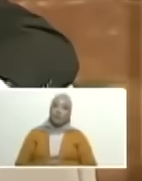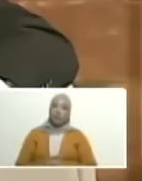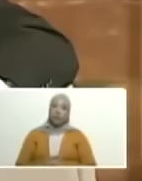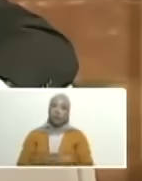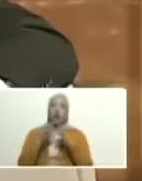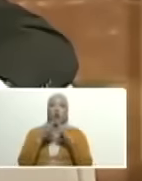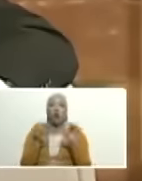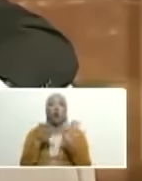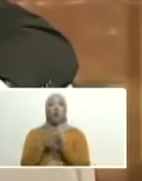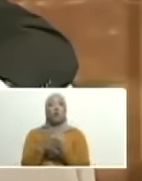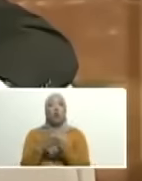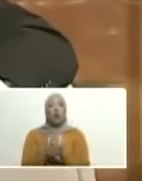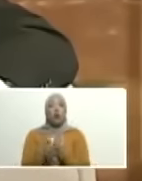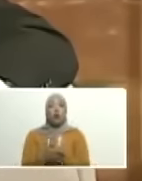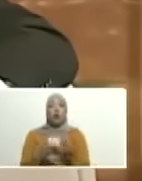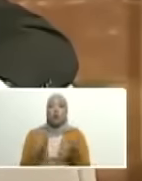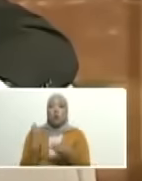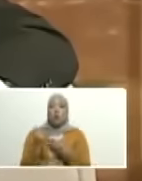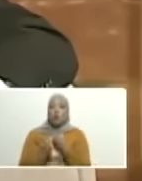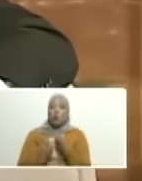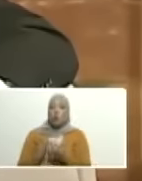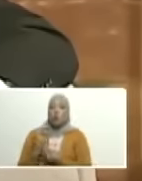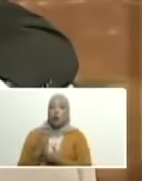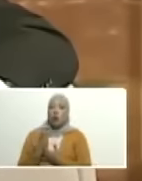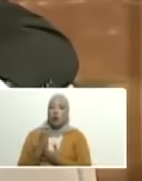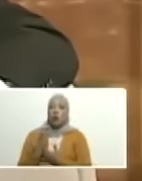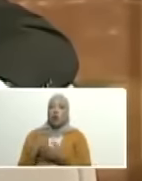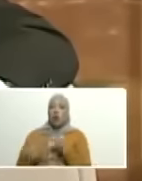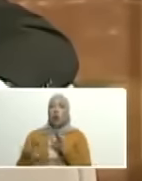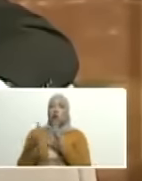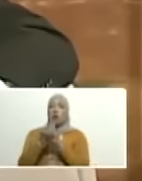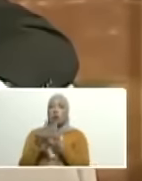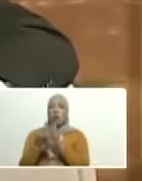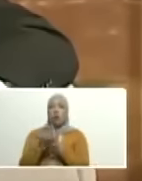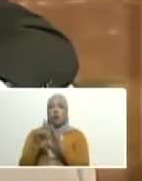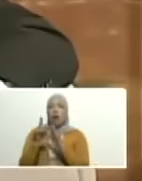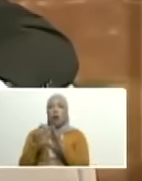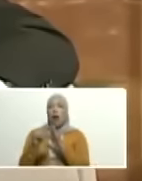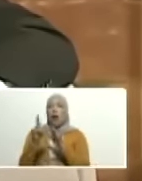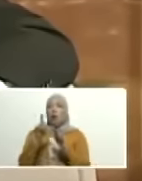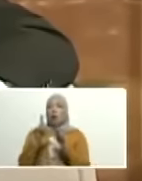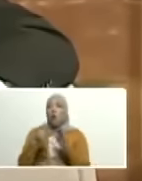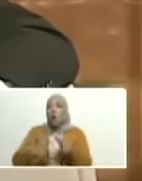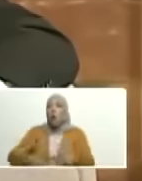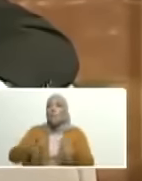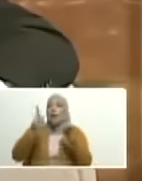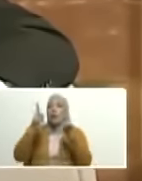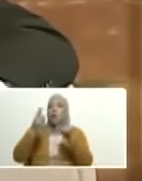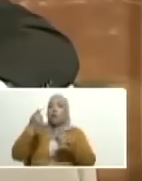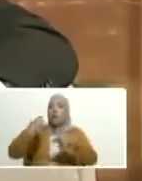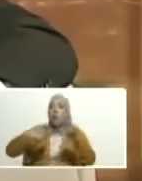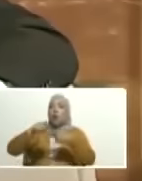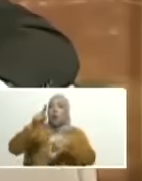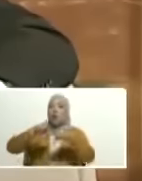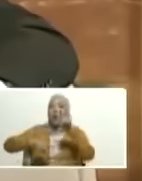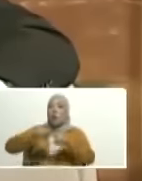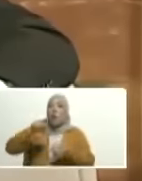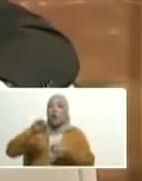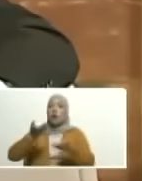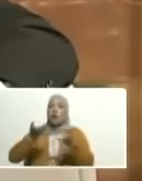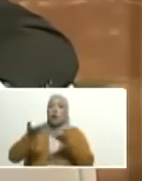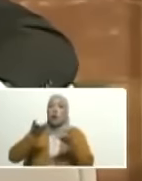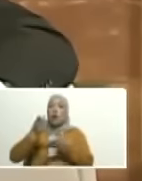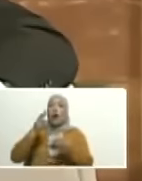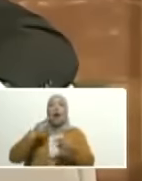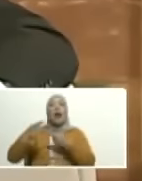Todo lo que tenga que ver con una licencia para que se puedan importar todos los bienes o servicios